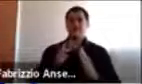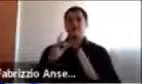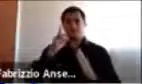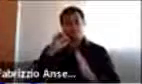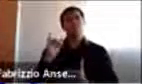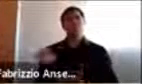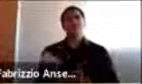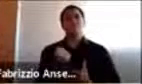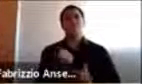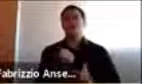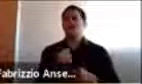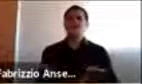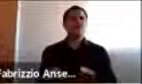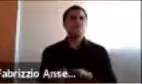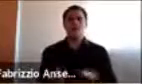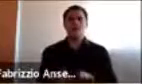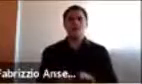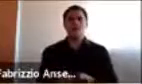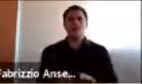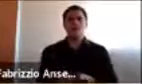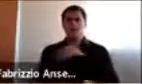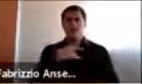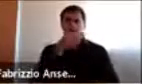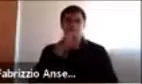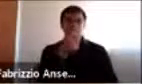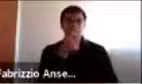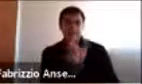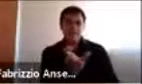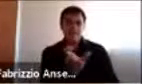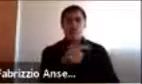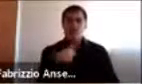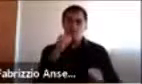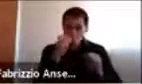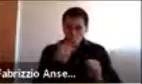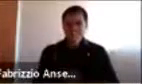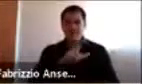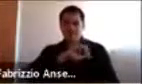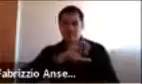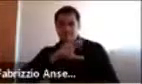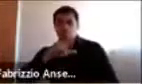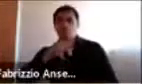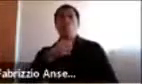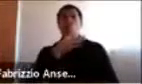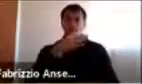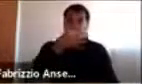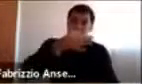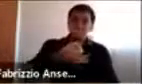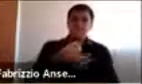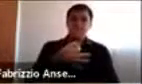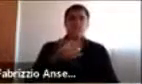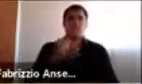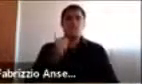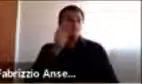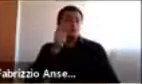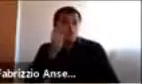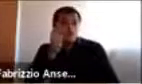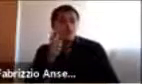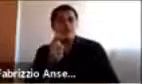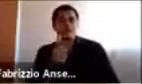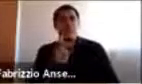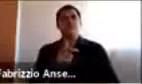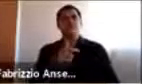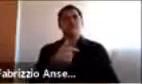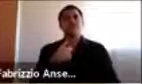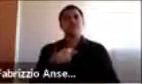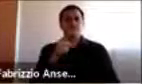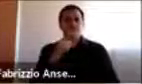y nos ayuda mucho ¿por qué? porque precisamente en la medida en la cual nosotros tenemos mucha práctica repetición estimulación